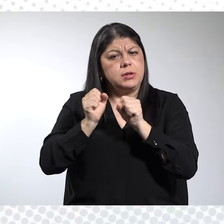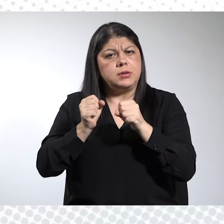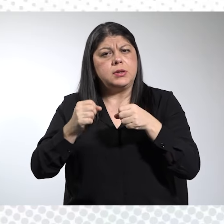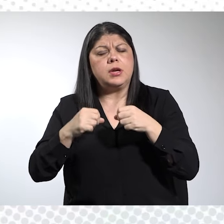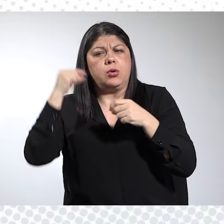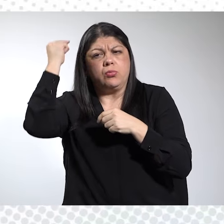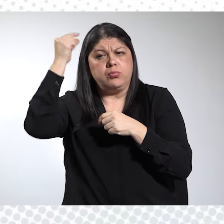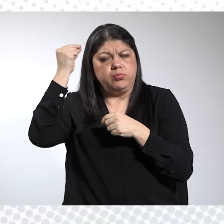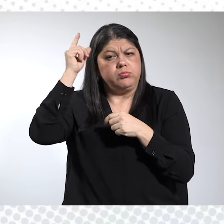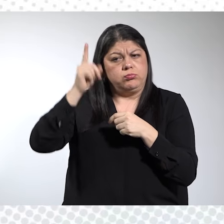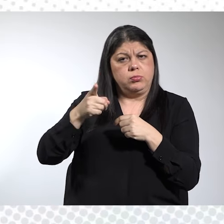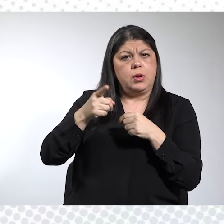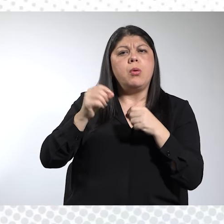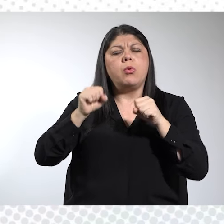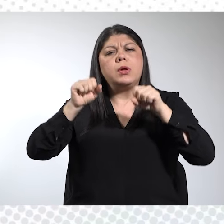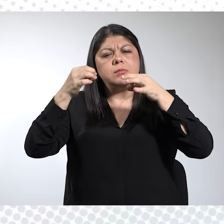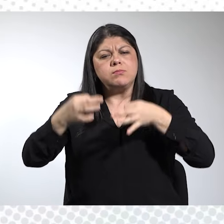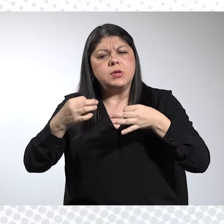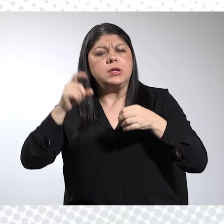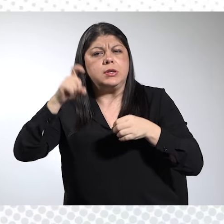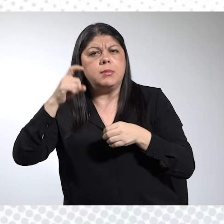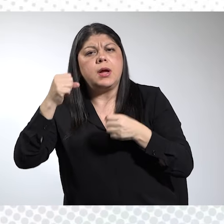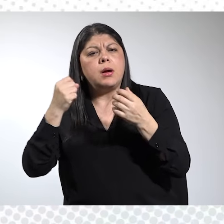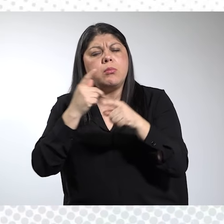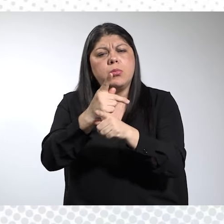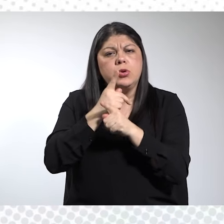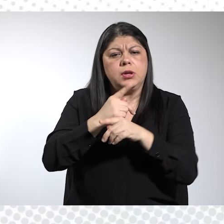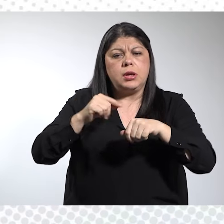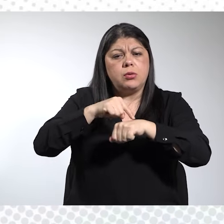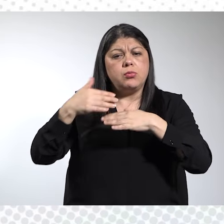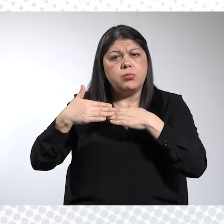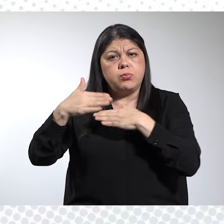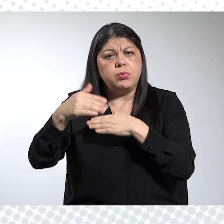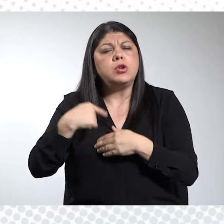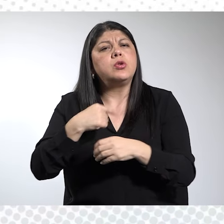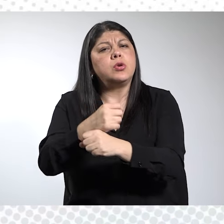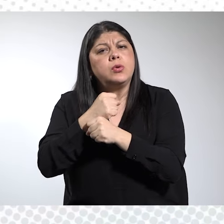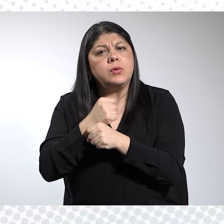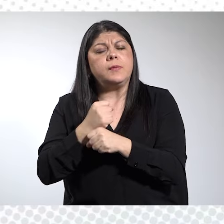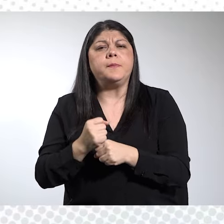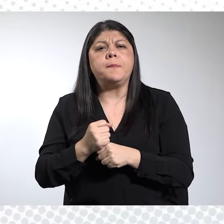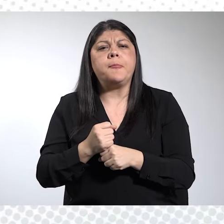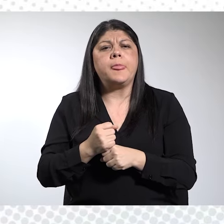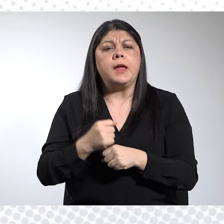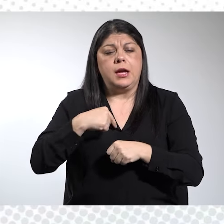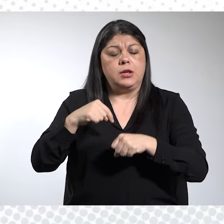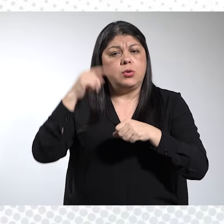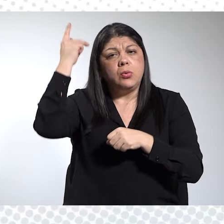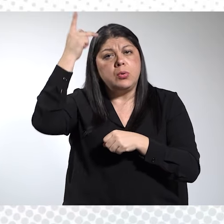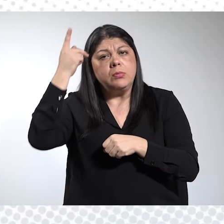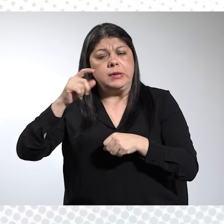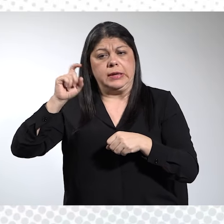ejecutividad y con gobernabilidad el tomar las decisiones necesarias para protegerles en el largo plazo y estoy seguro que esto es